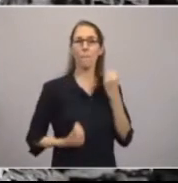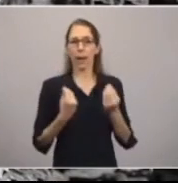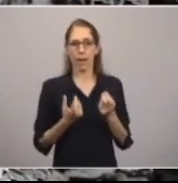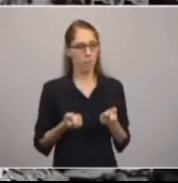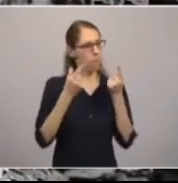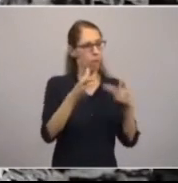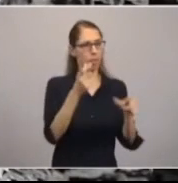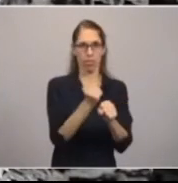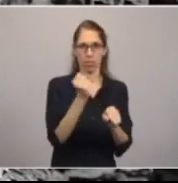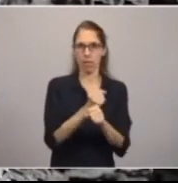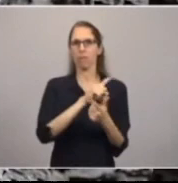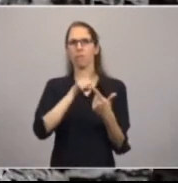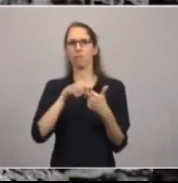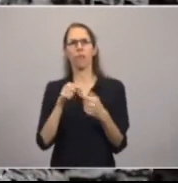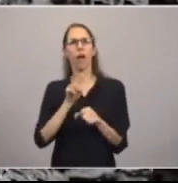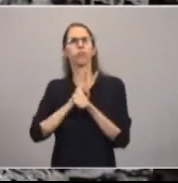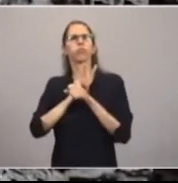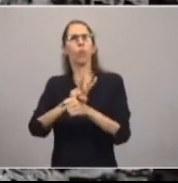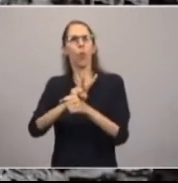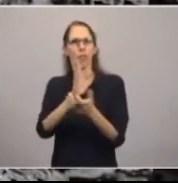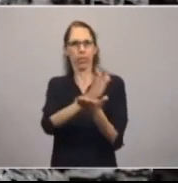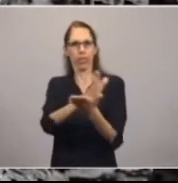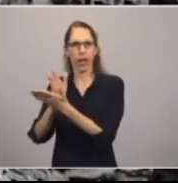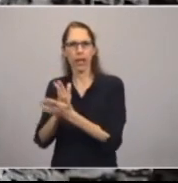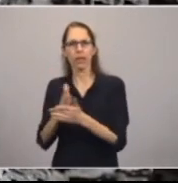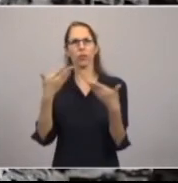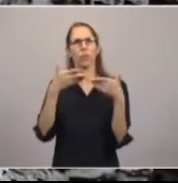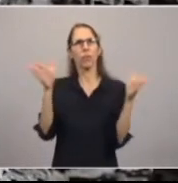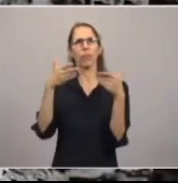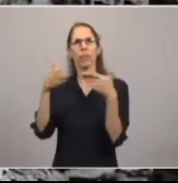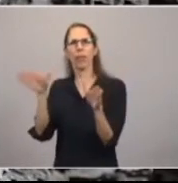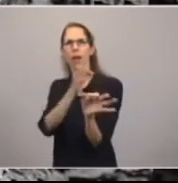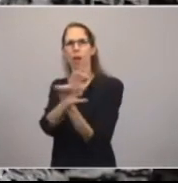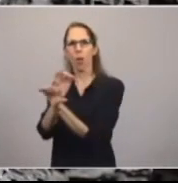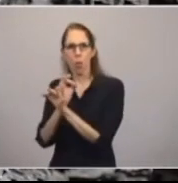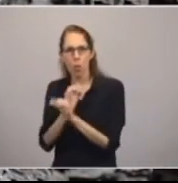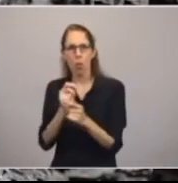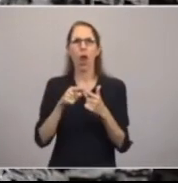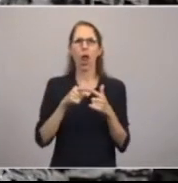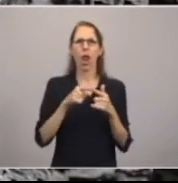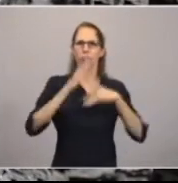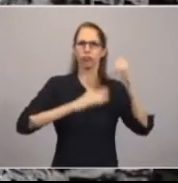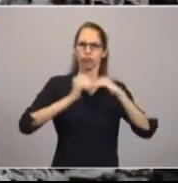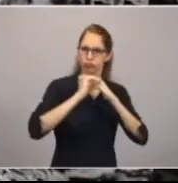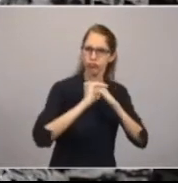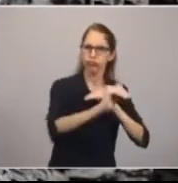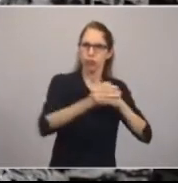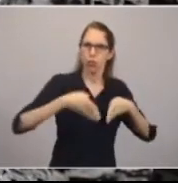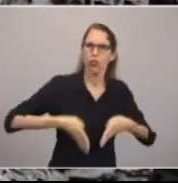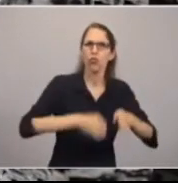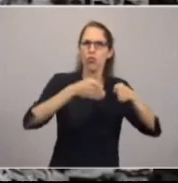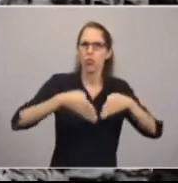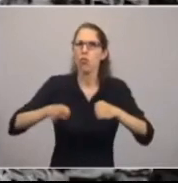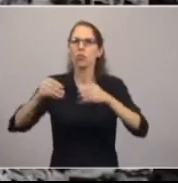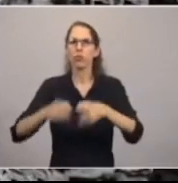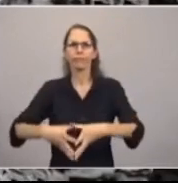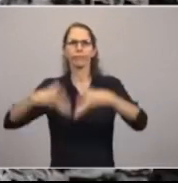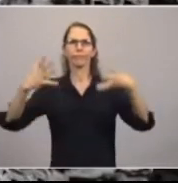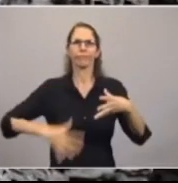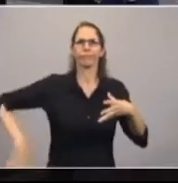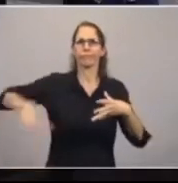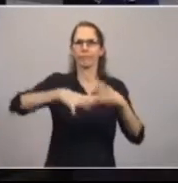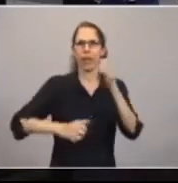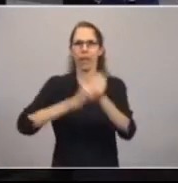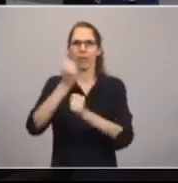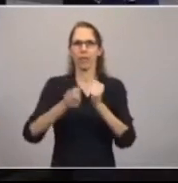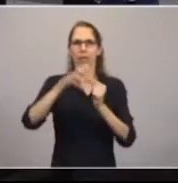para crear trabajo, para defender derechos, para abrir escuelas, para seguir construyendo rutas, para seguir poniendo parques industriales,